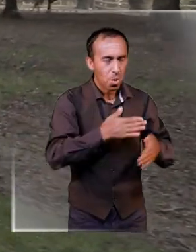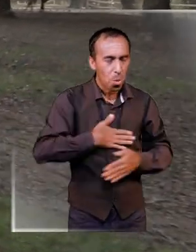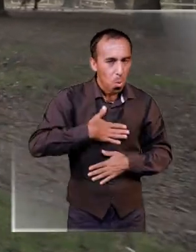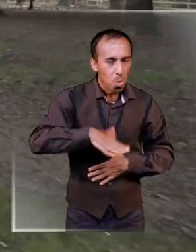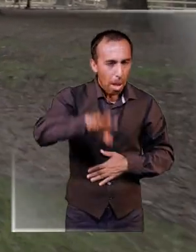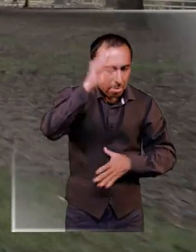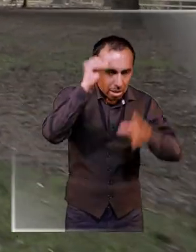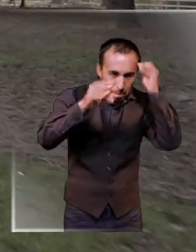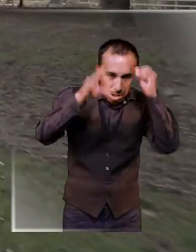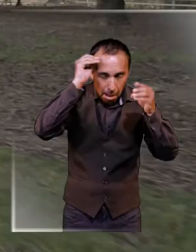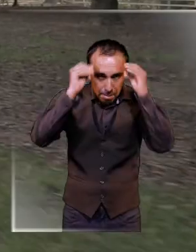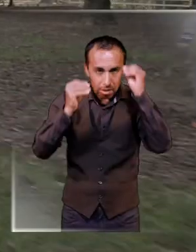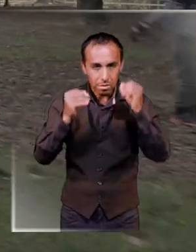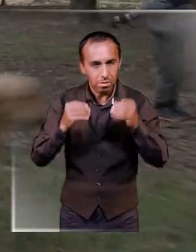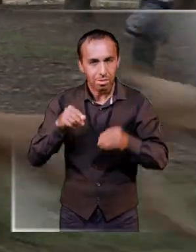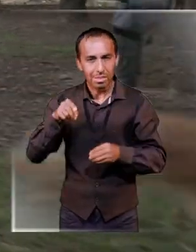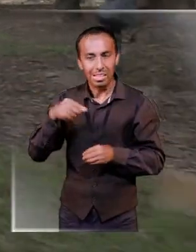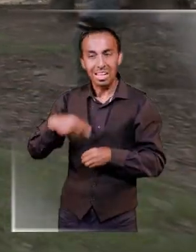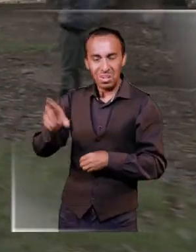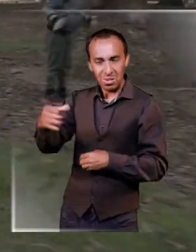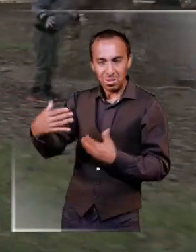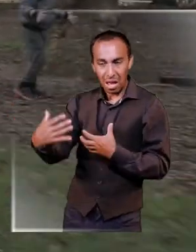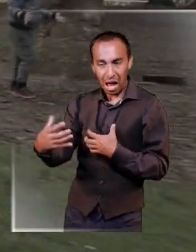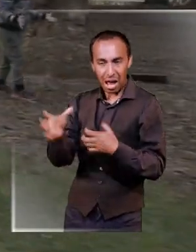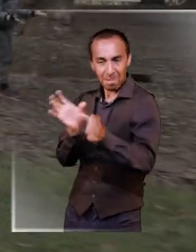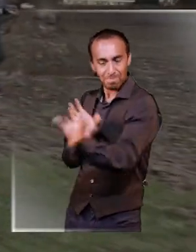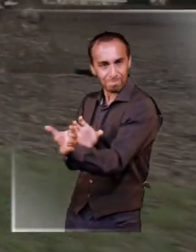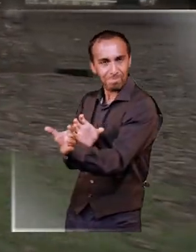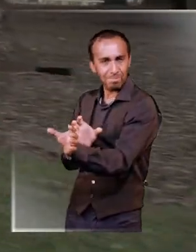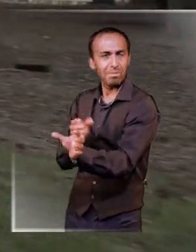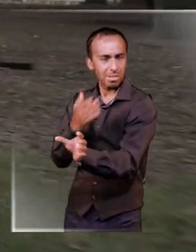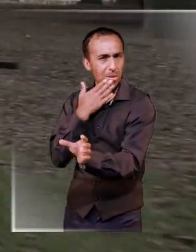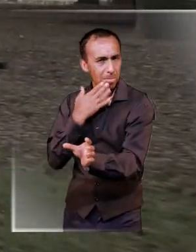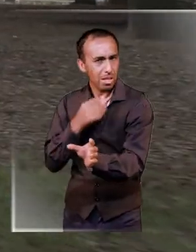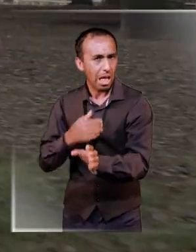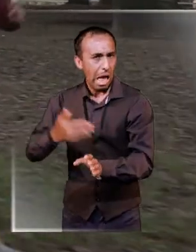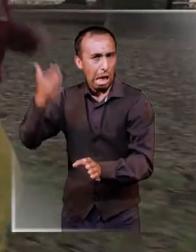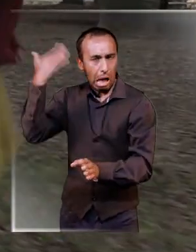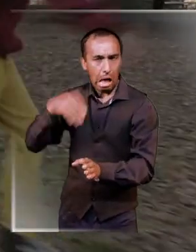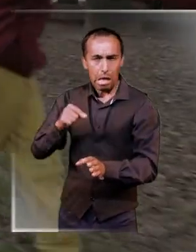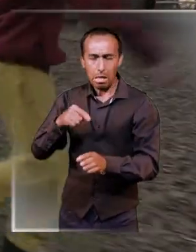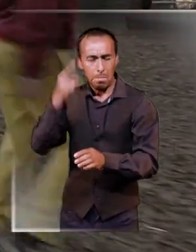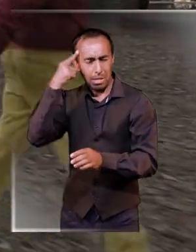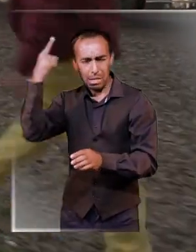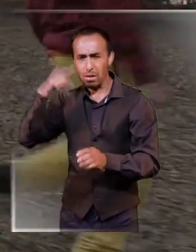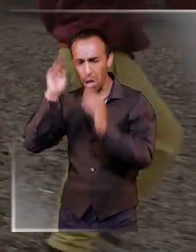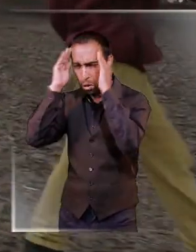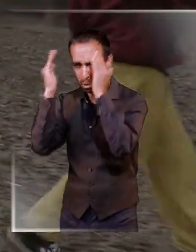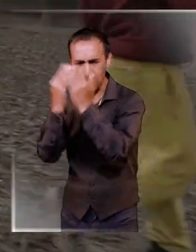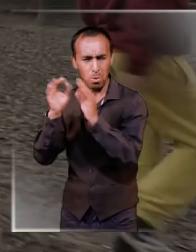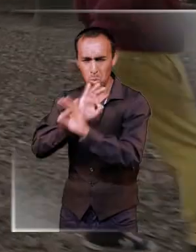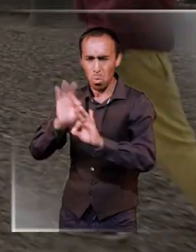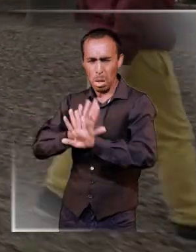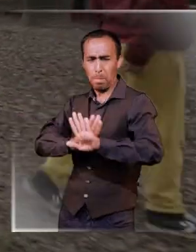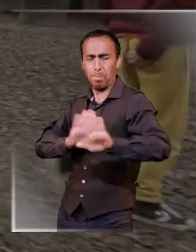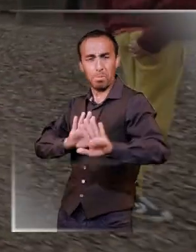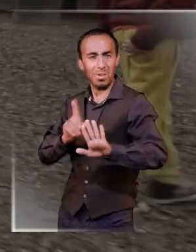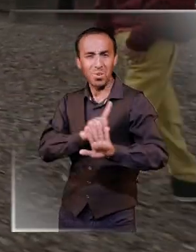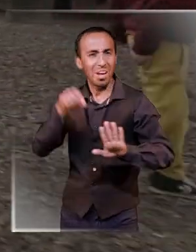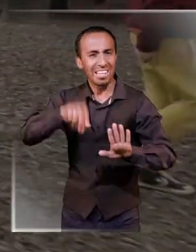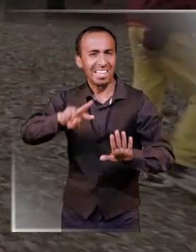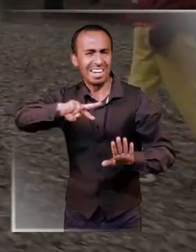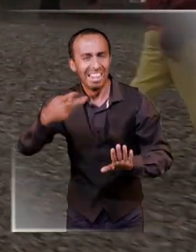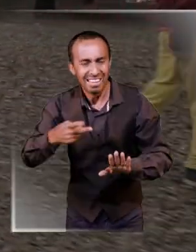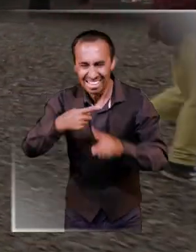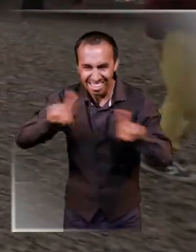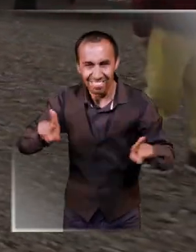aprender de todo. Él es muy empático también, cosa que antiguamente hubiésemos pensado que no podía darse a una persona con autismo. No, al revés, acá lo vemos con mucha